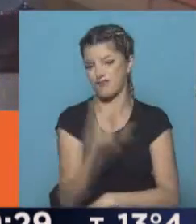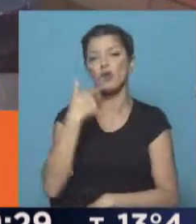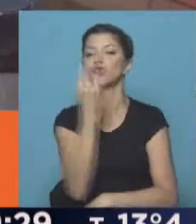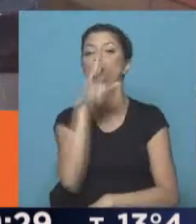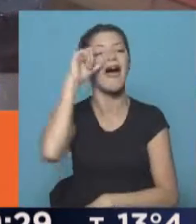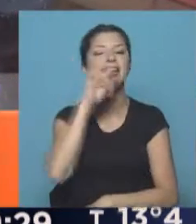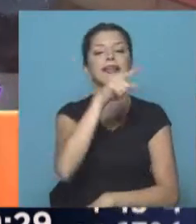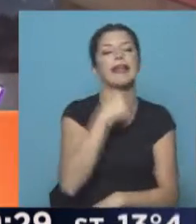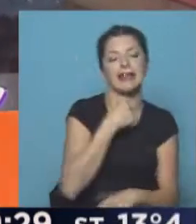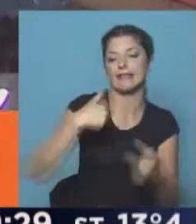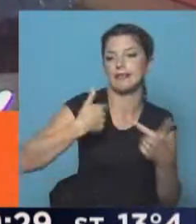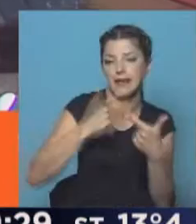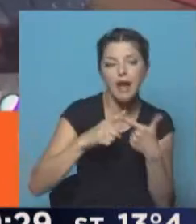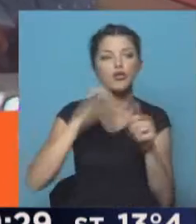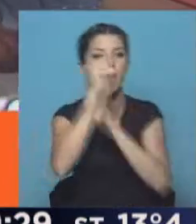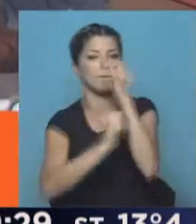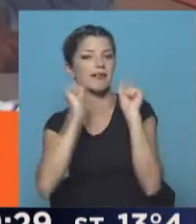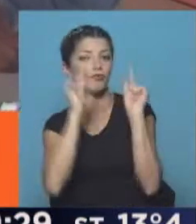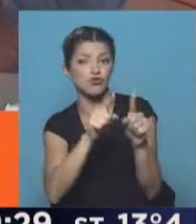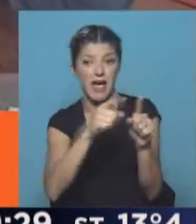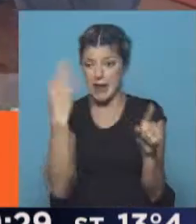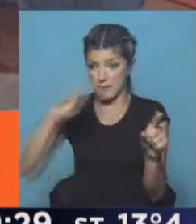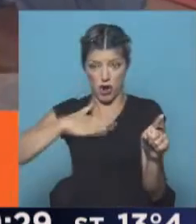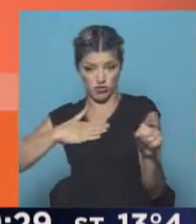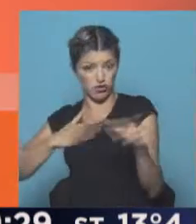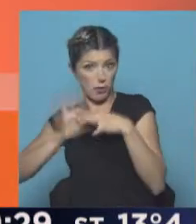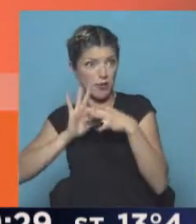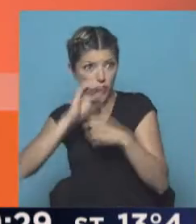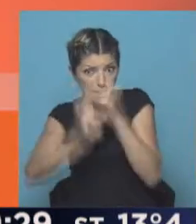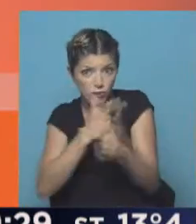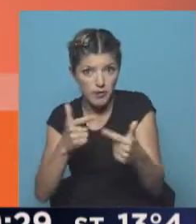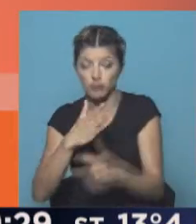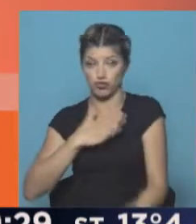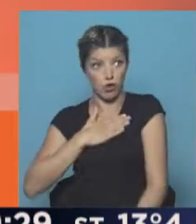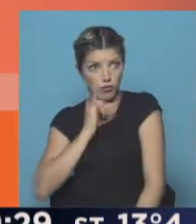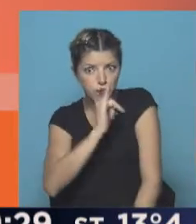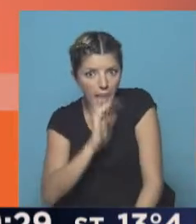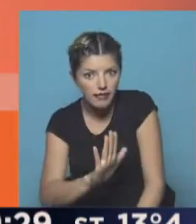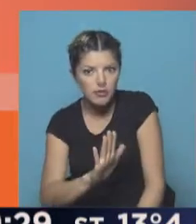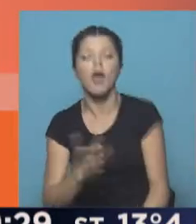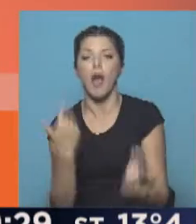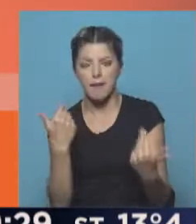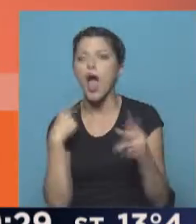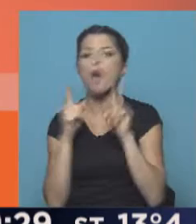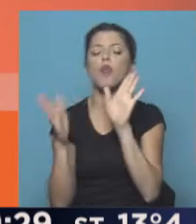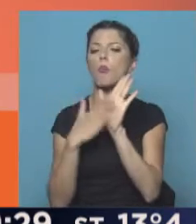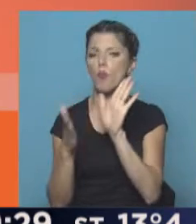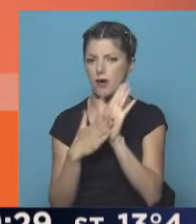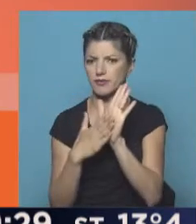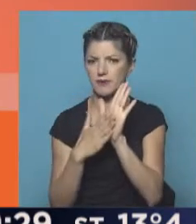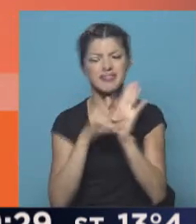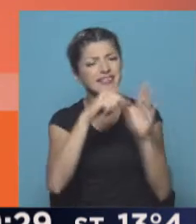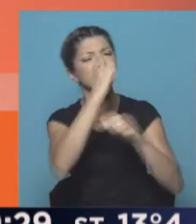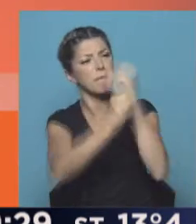lados, quería tener empresas que no eran del gremio, porque es lo que yo denuncié en su momento, que a mí alguien me demuestre que alguna de